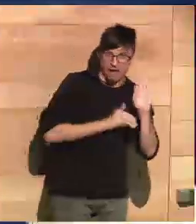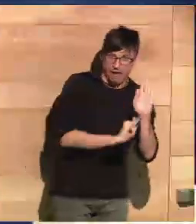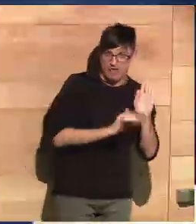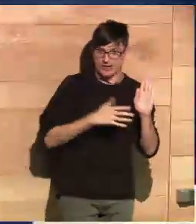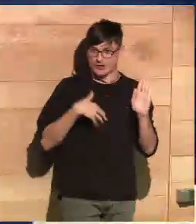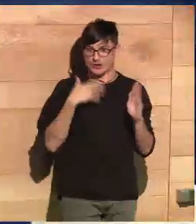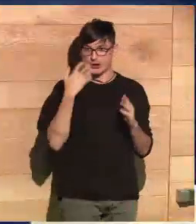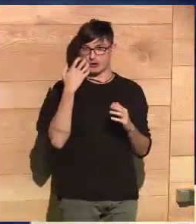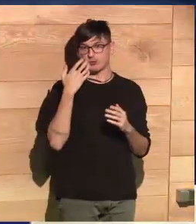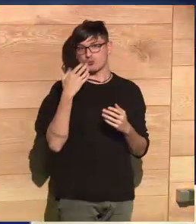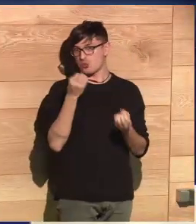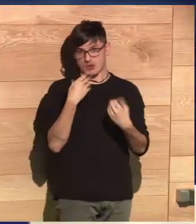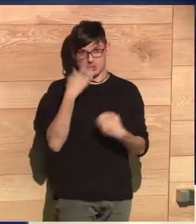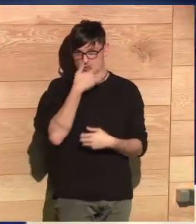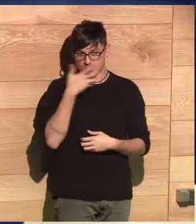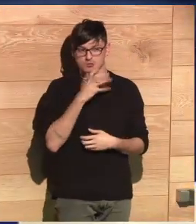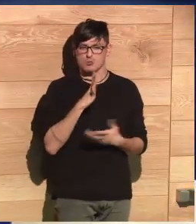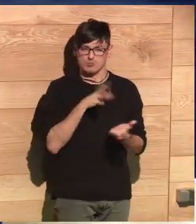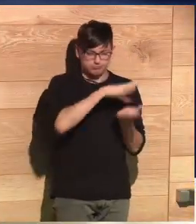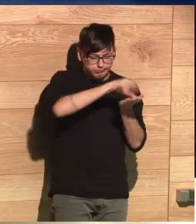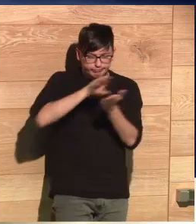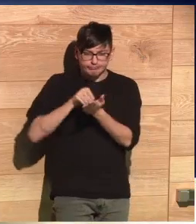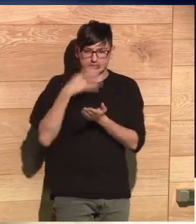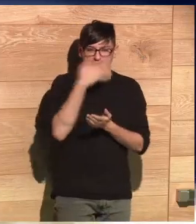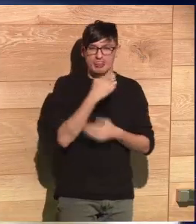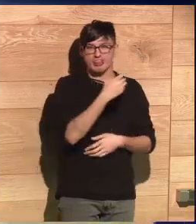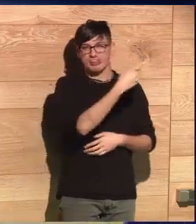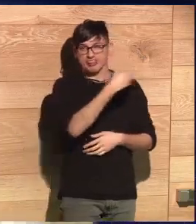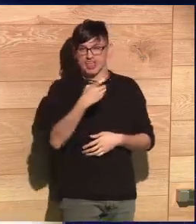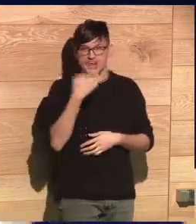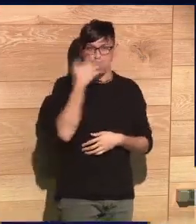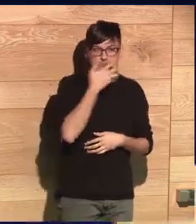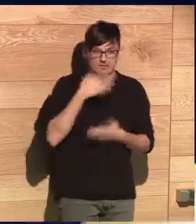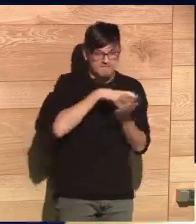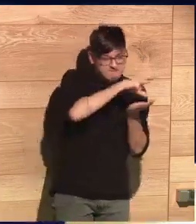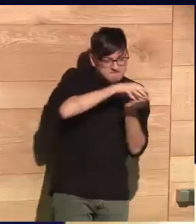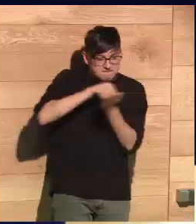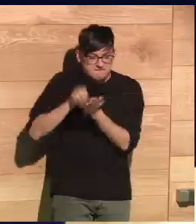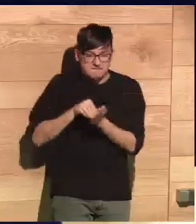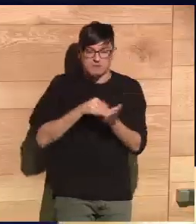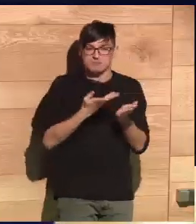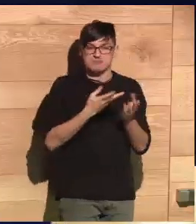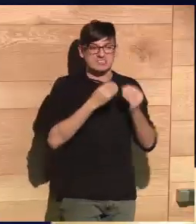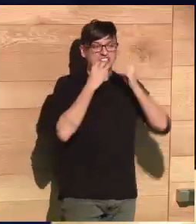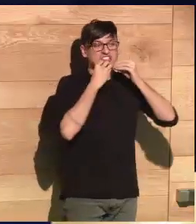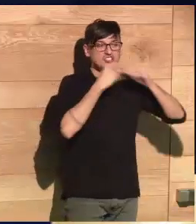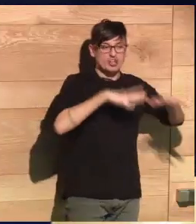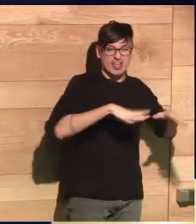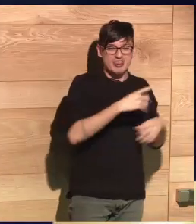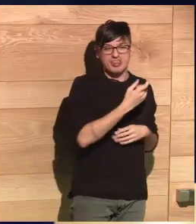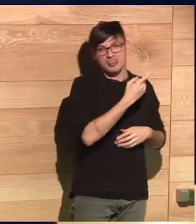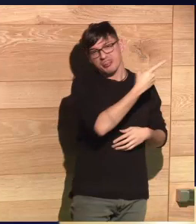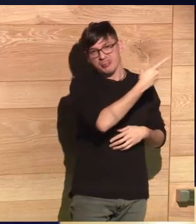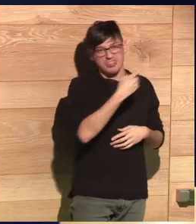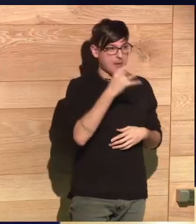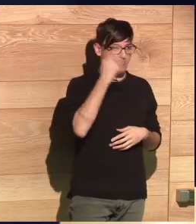cuentes cuentos es un conjunto de relatos, 100 relatos basados en las historias de 100 mujeres